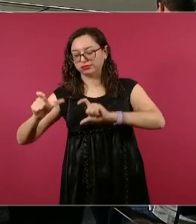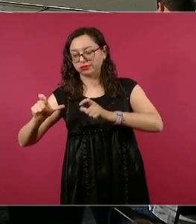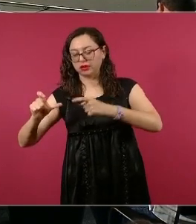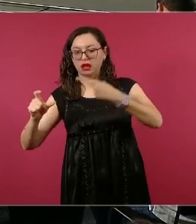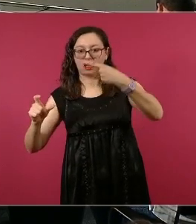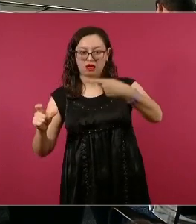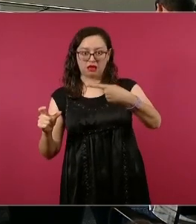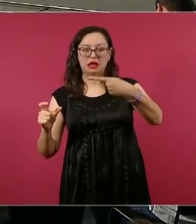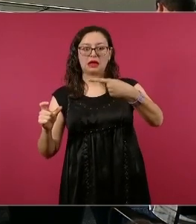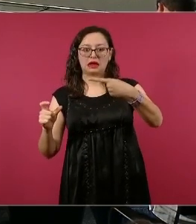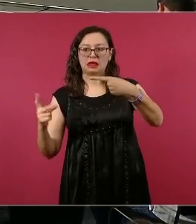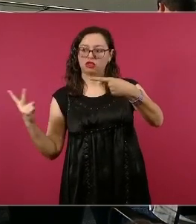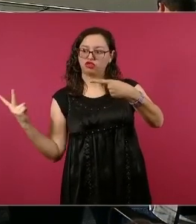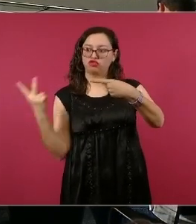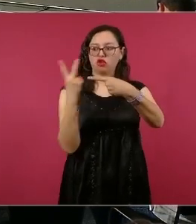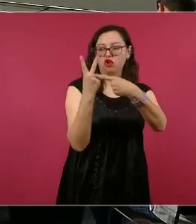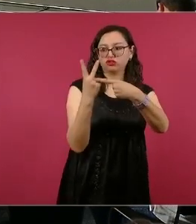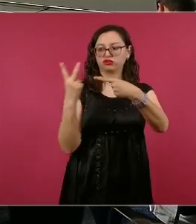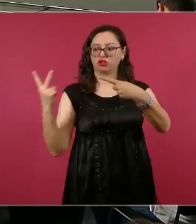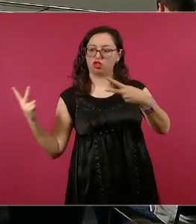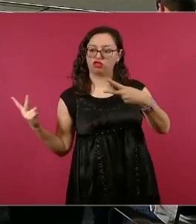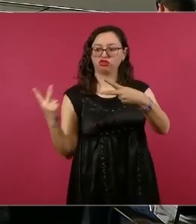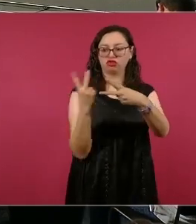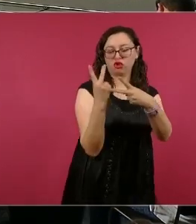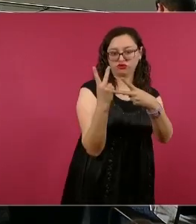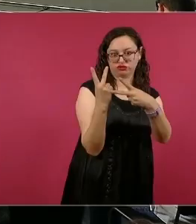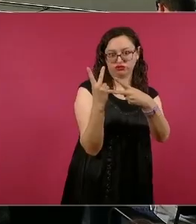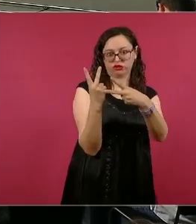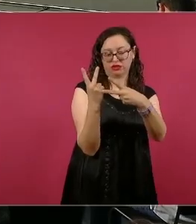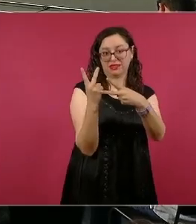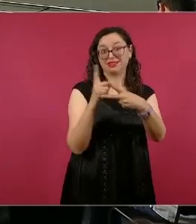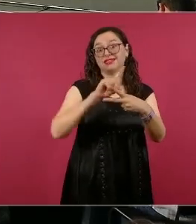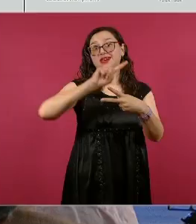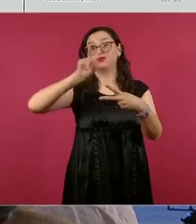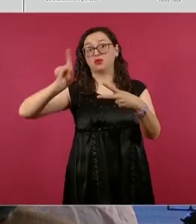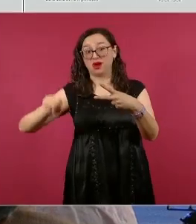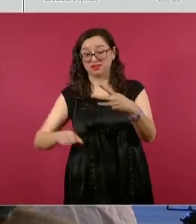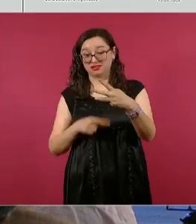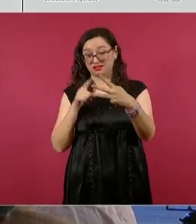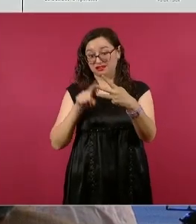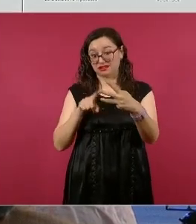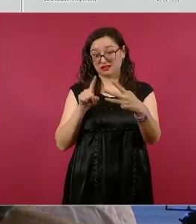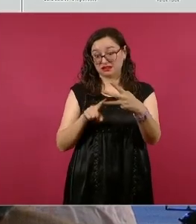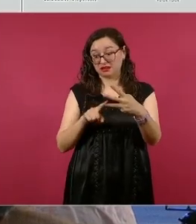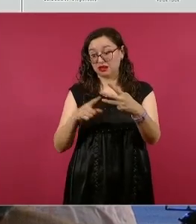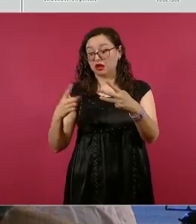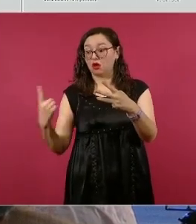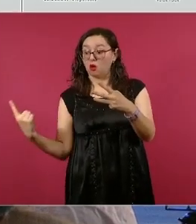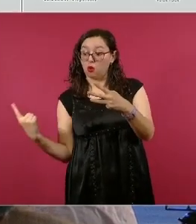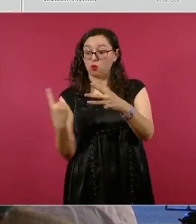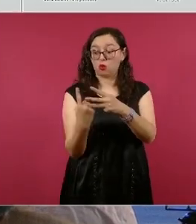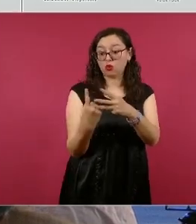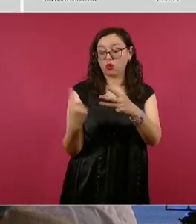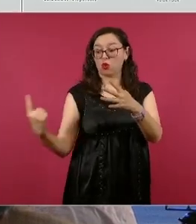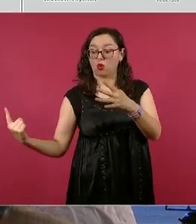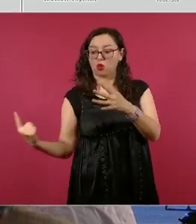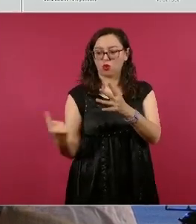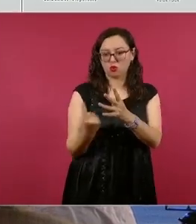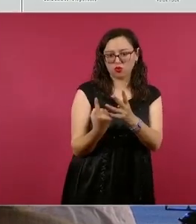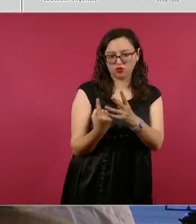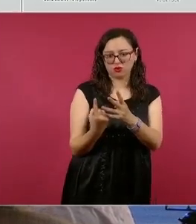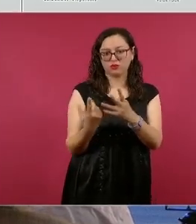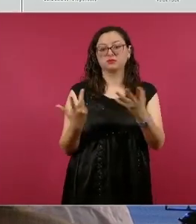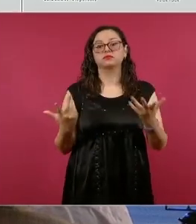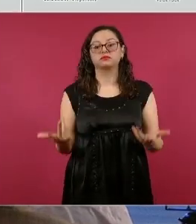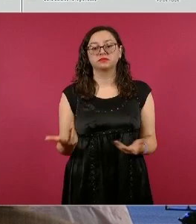1 como primera minoría. Es decir, el segundo lugar entra un senador, una senadora. Entonces, en el caso